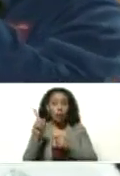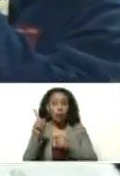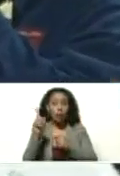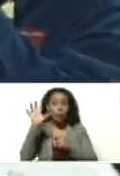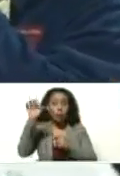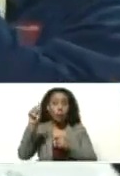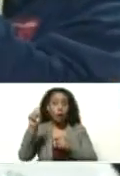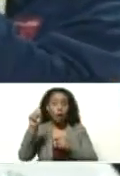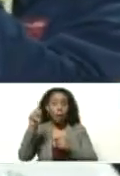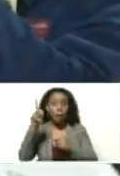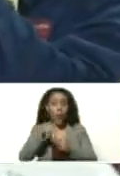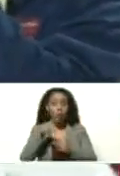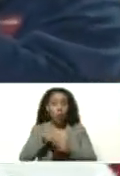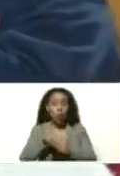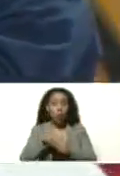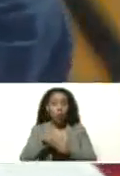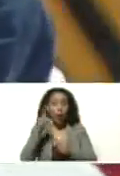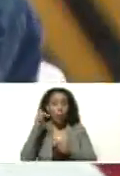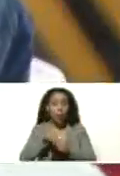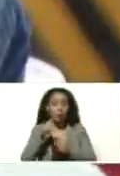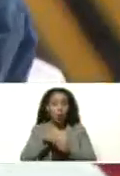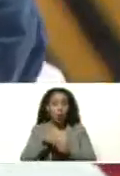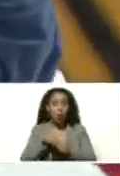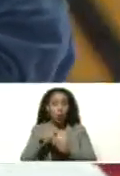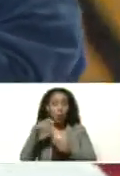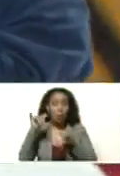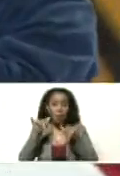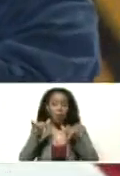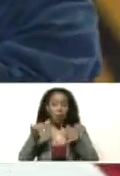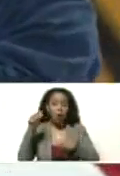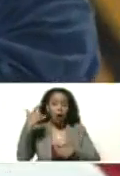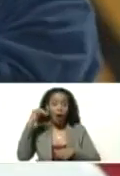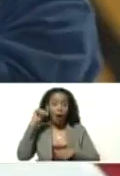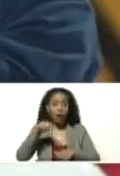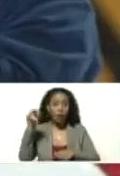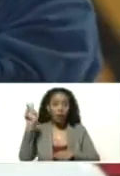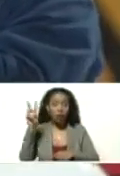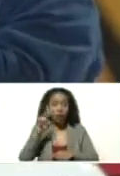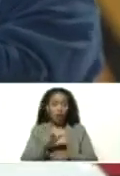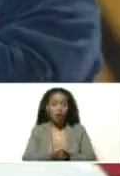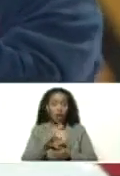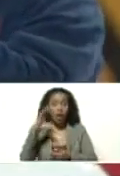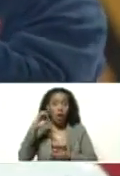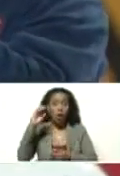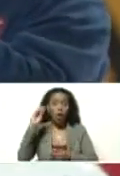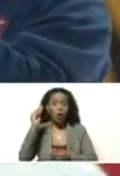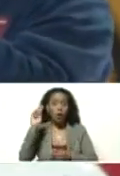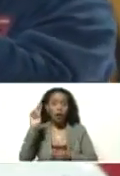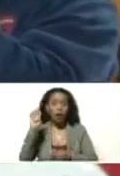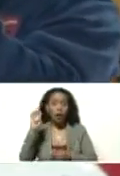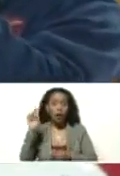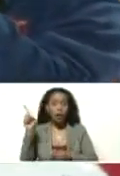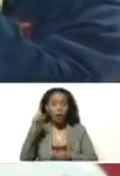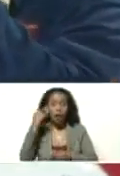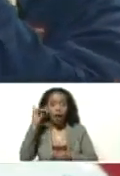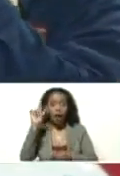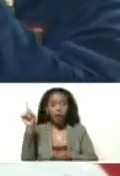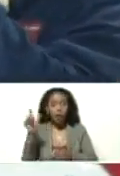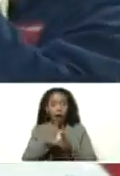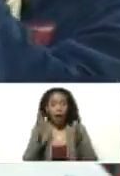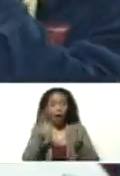el coque petrolero, que el coque petrolero lo obtenemos acá mismo, en Venezuela. Y ha resultado tener un gran